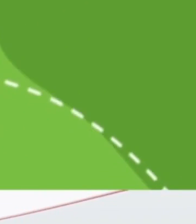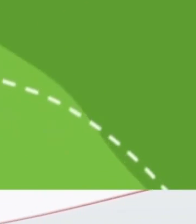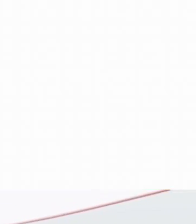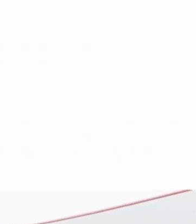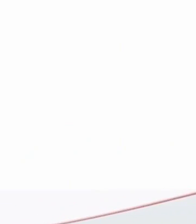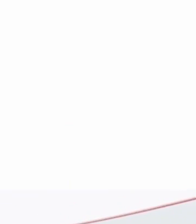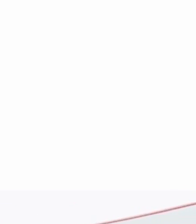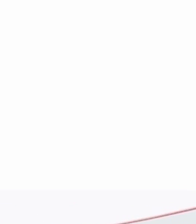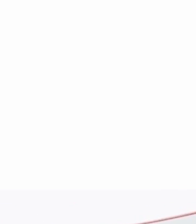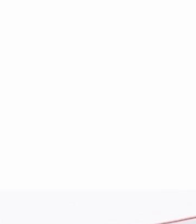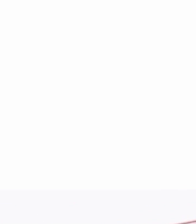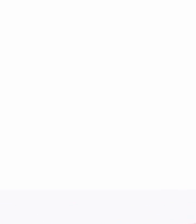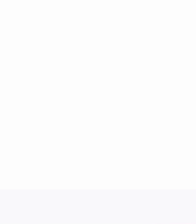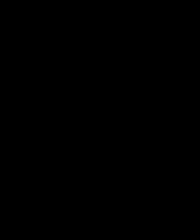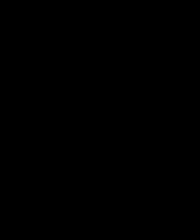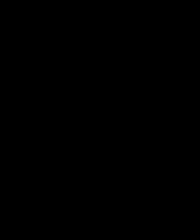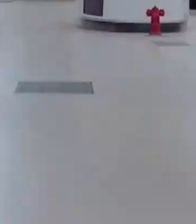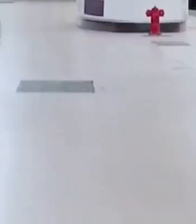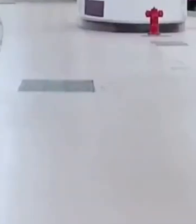acompaña de donde vayas, Unicaja Banco.